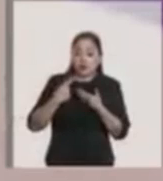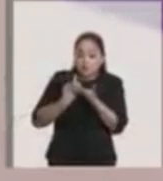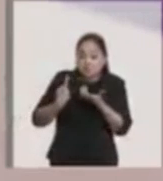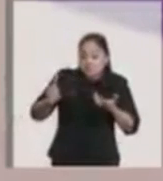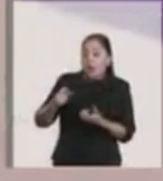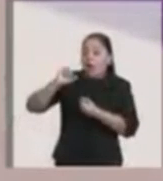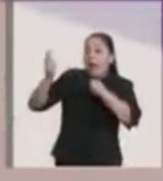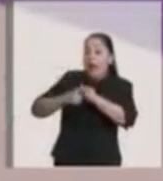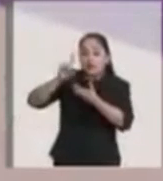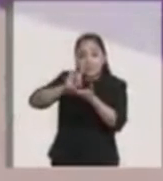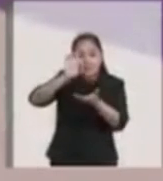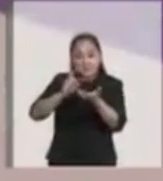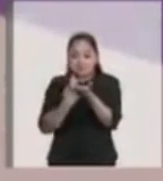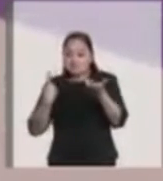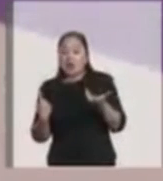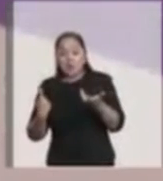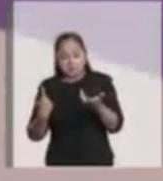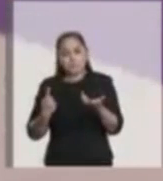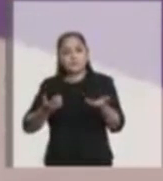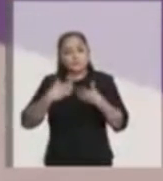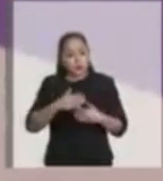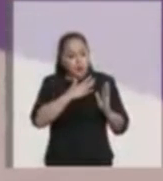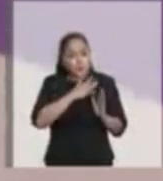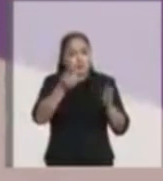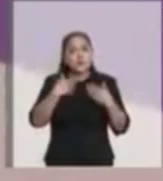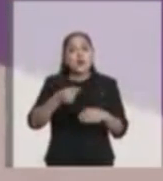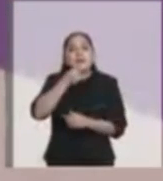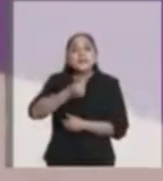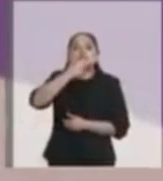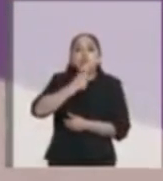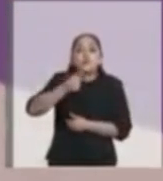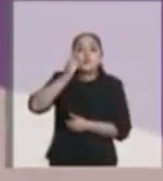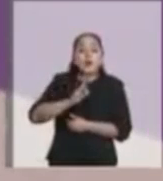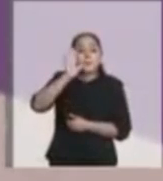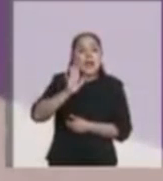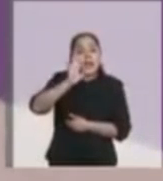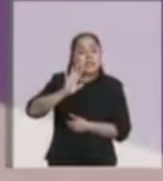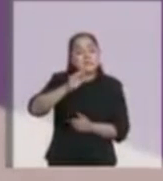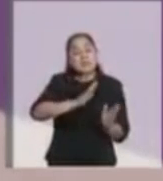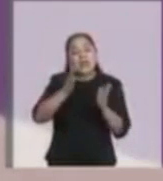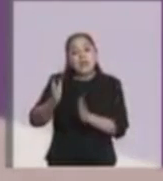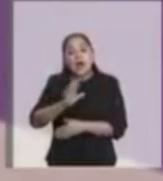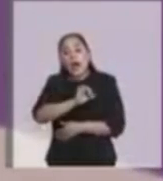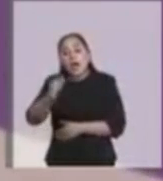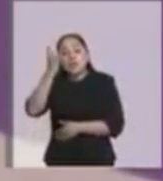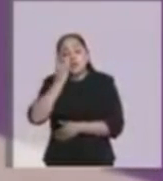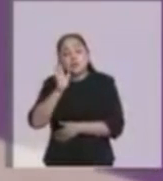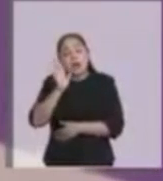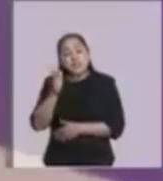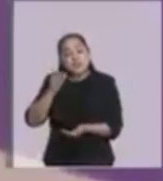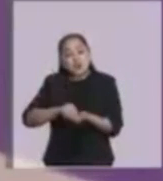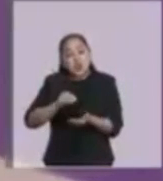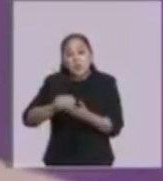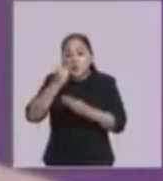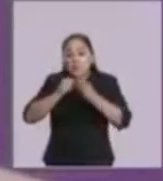padecen alguna discapacidad, con las niñas y niños que se van a dormir con hambre, porque un país, Sergio, mide